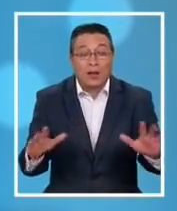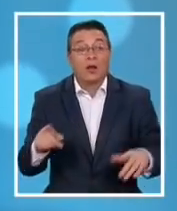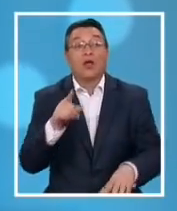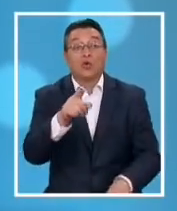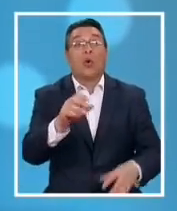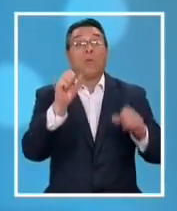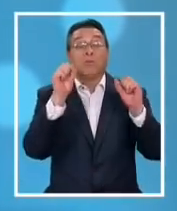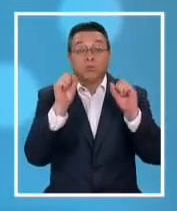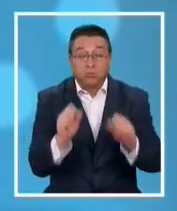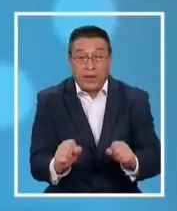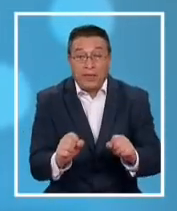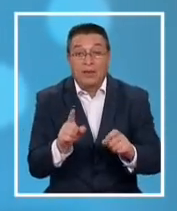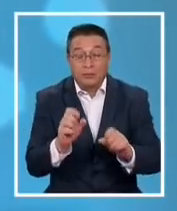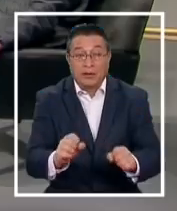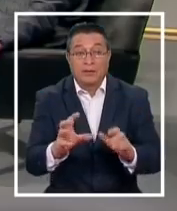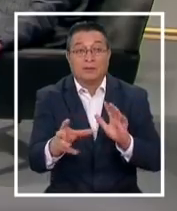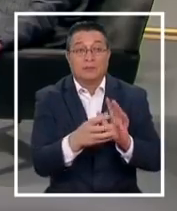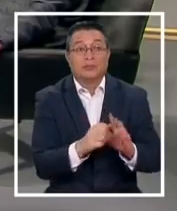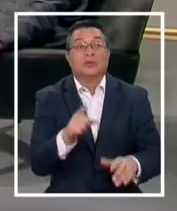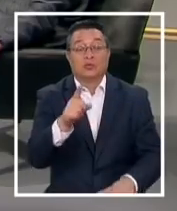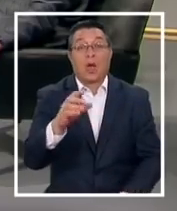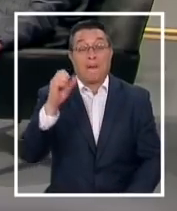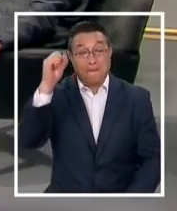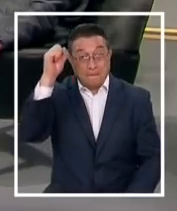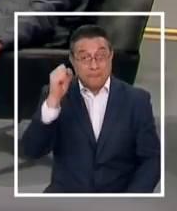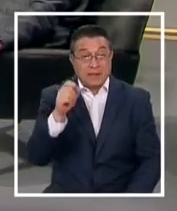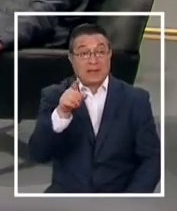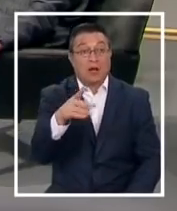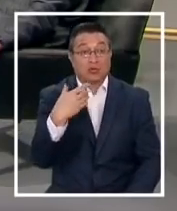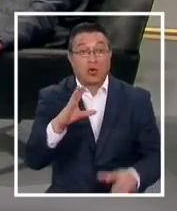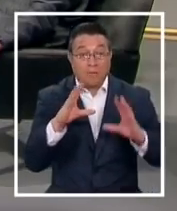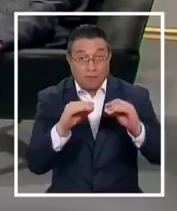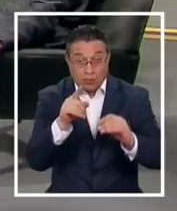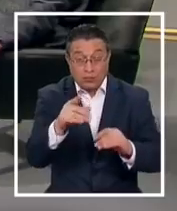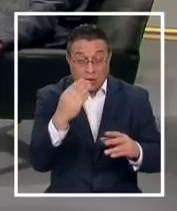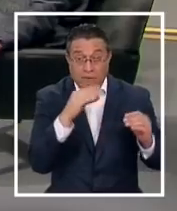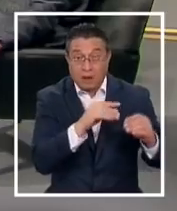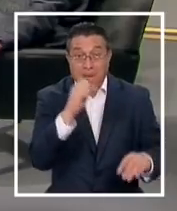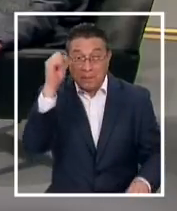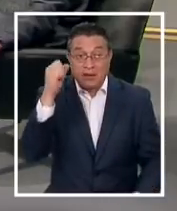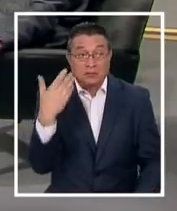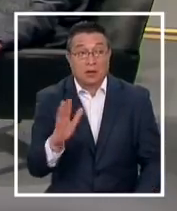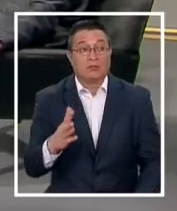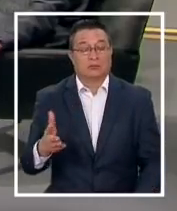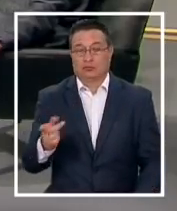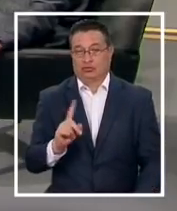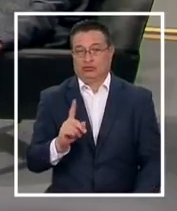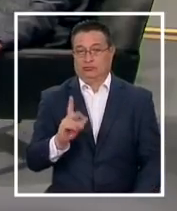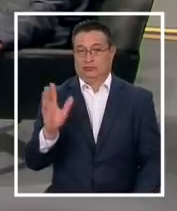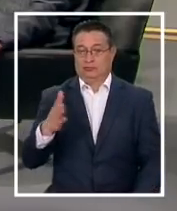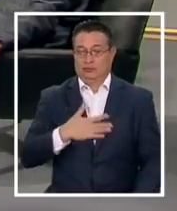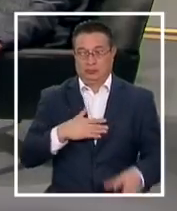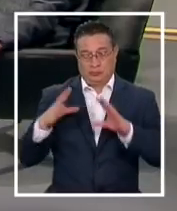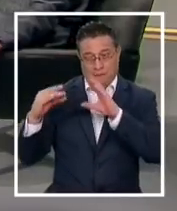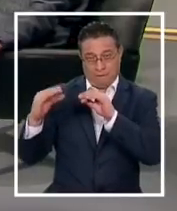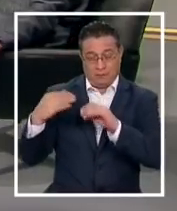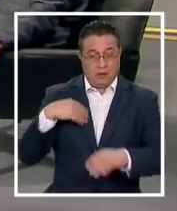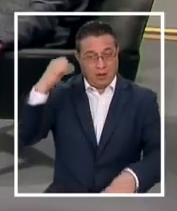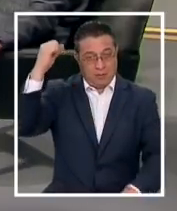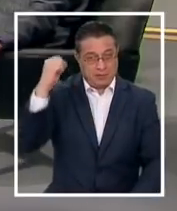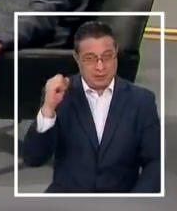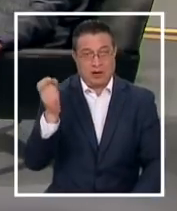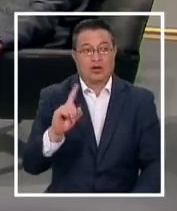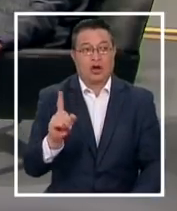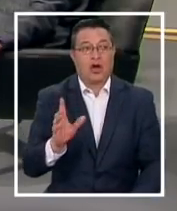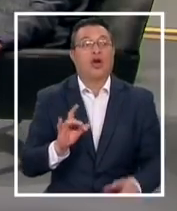que usted habla con Sebastián Piñera. ¿Esto lo habló con él? O sea, yo no hablo en realidad con Sebastián Piñera. Lo mal, le